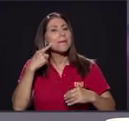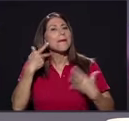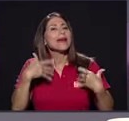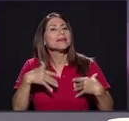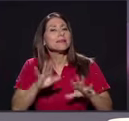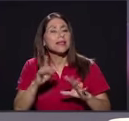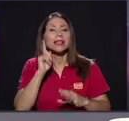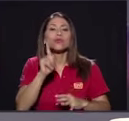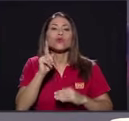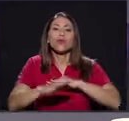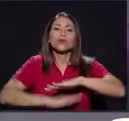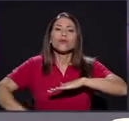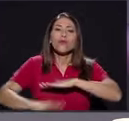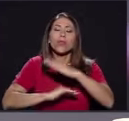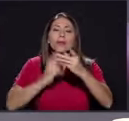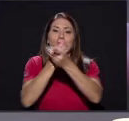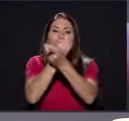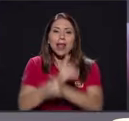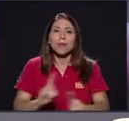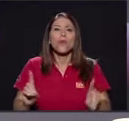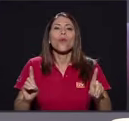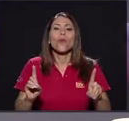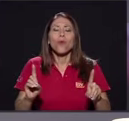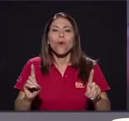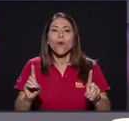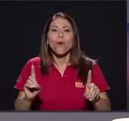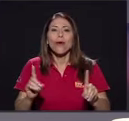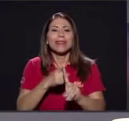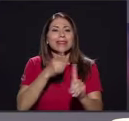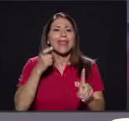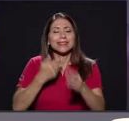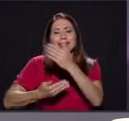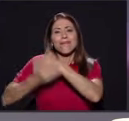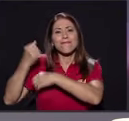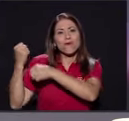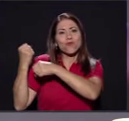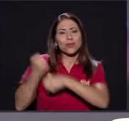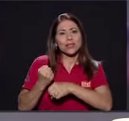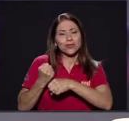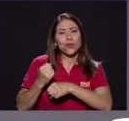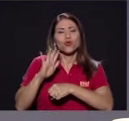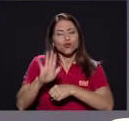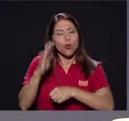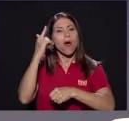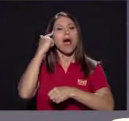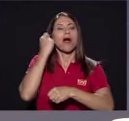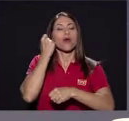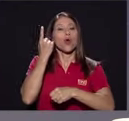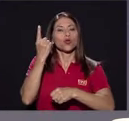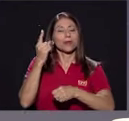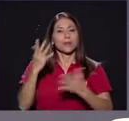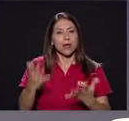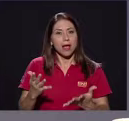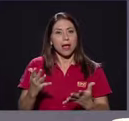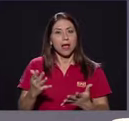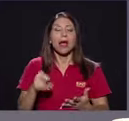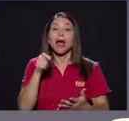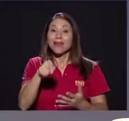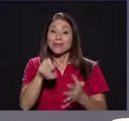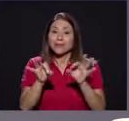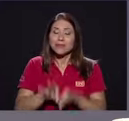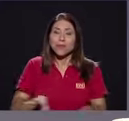lo consideran uno de los fundamentos de la democracia, desde su fundación y su conceptualización. Y de ahí